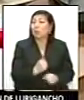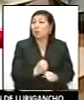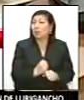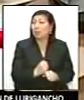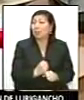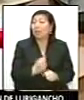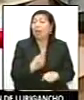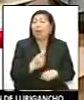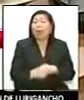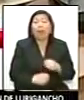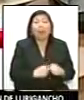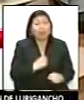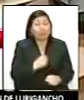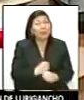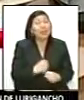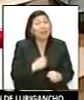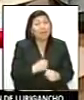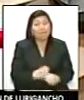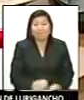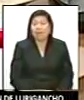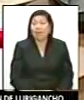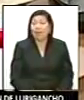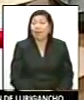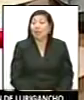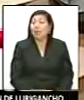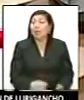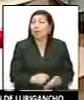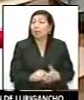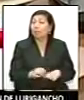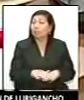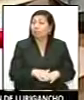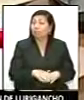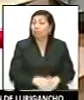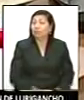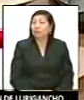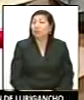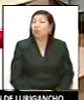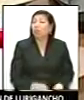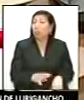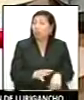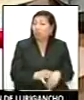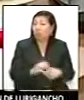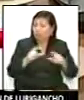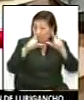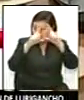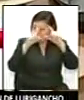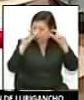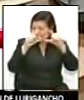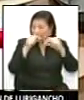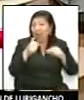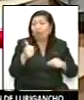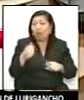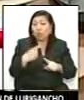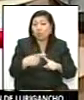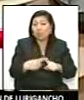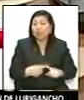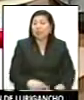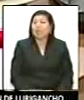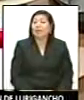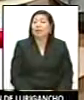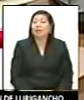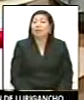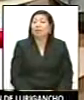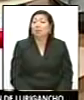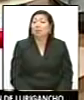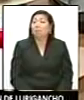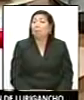durante tiempo en la labor asistencial y administrativa, médicos, enfermeras, auxiliares, técnicos, que se van